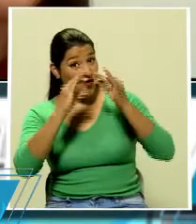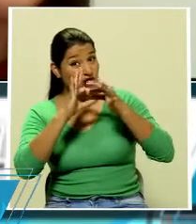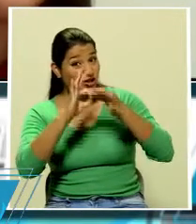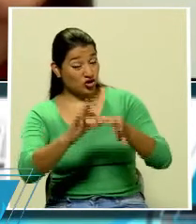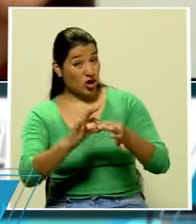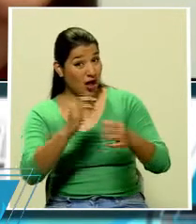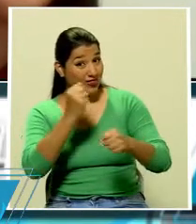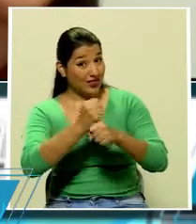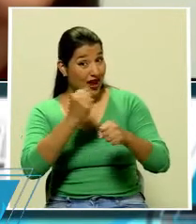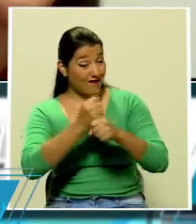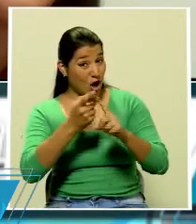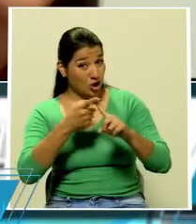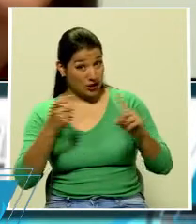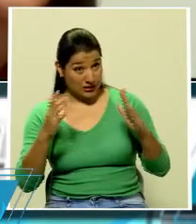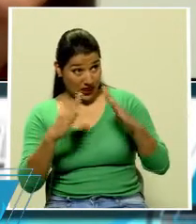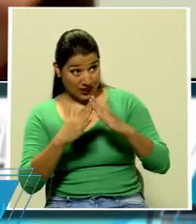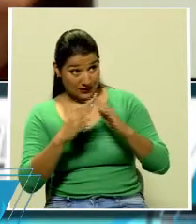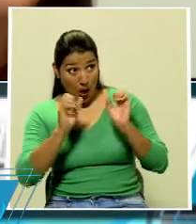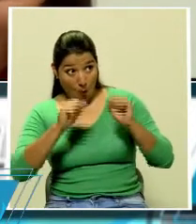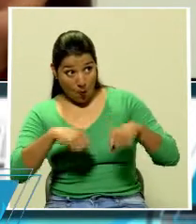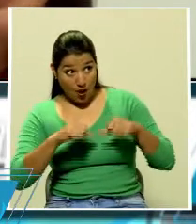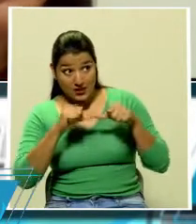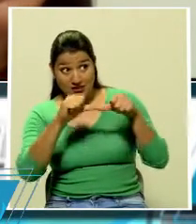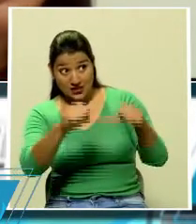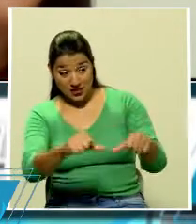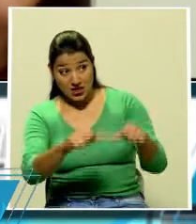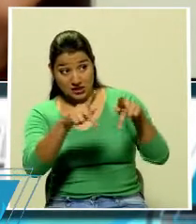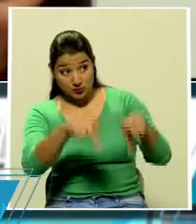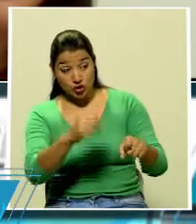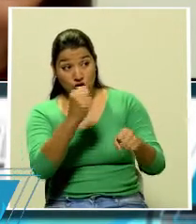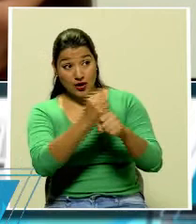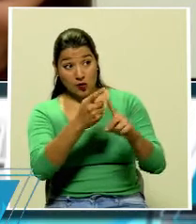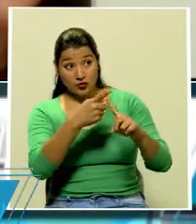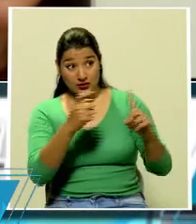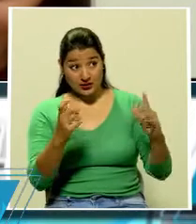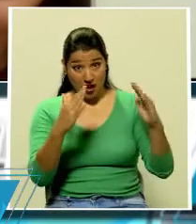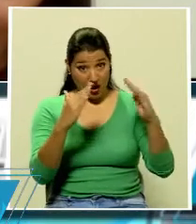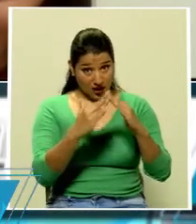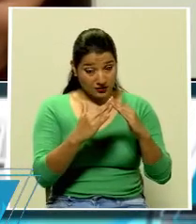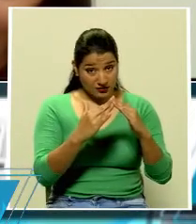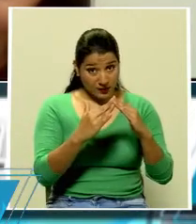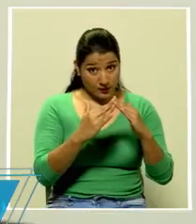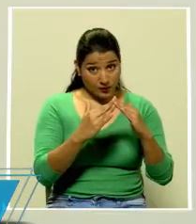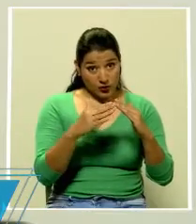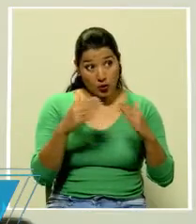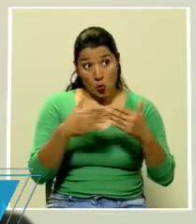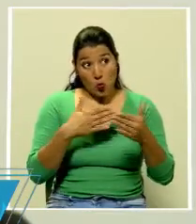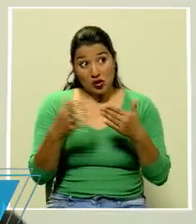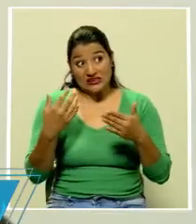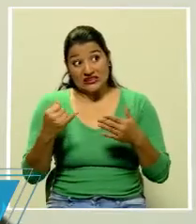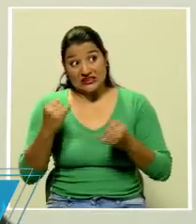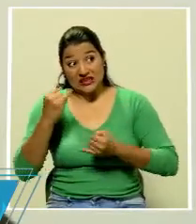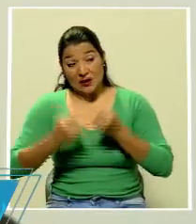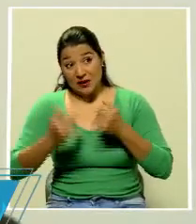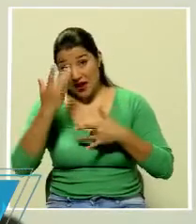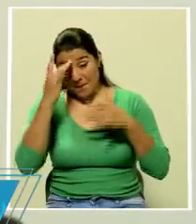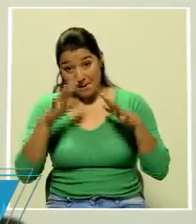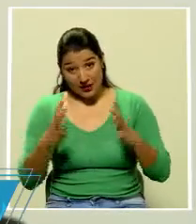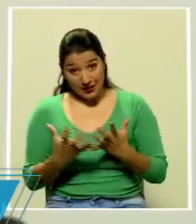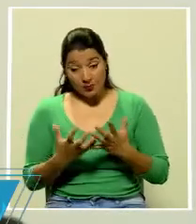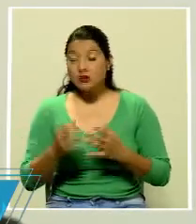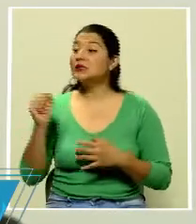intención de continuar más allá de la pandemia con modalidades de teletrabajo? Sí, mira,